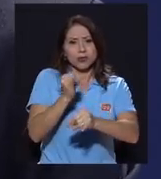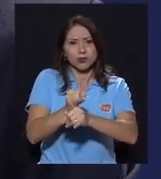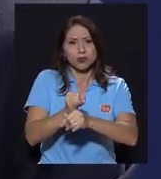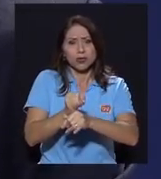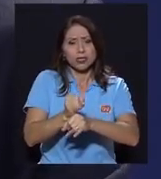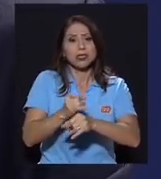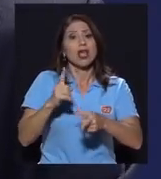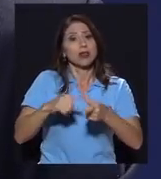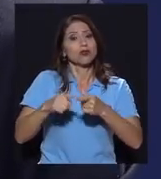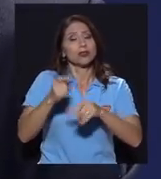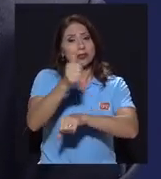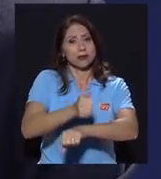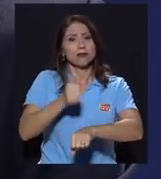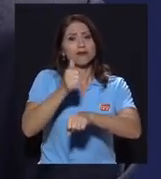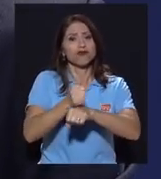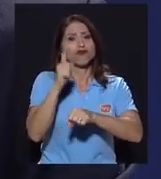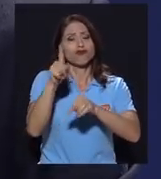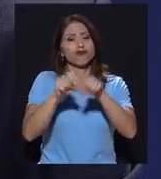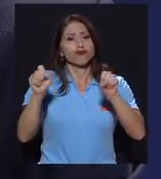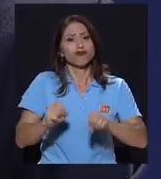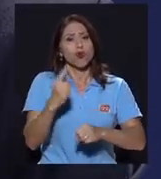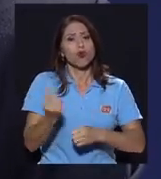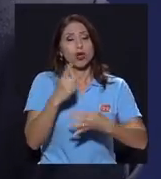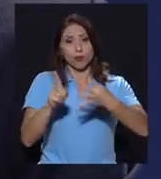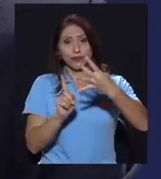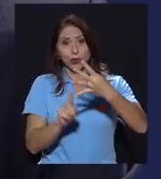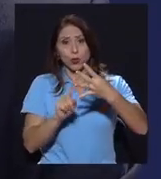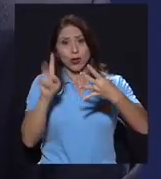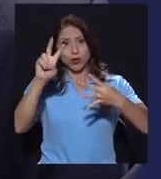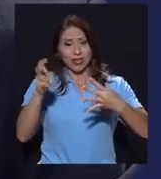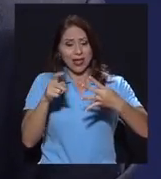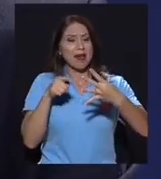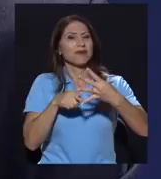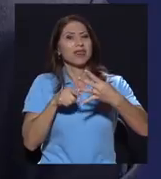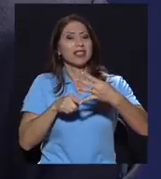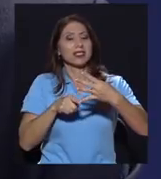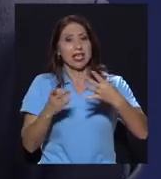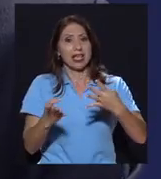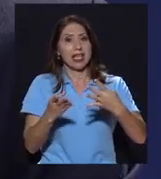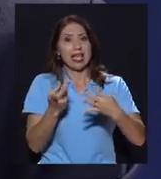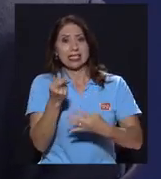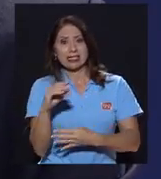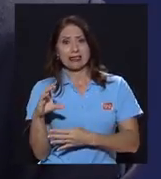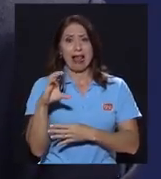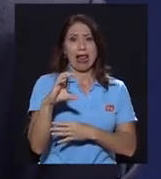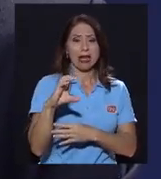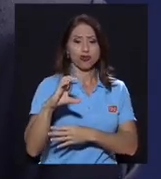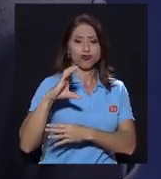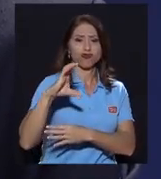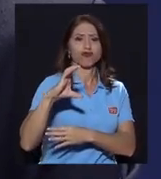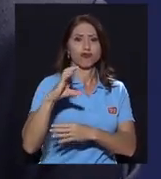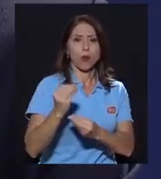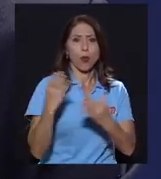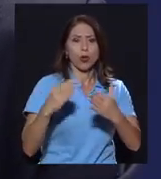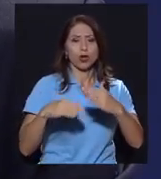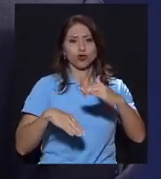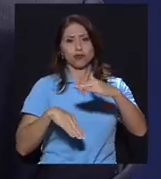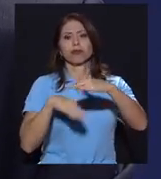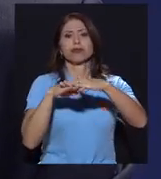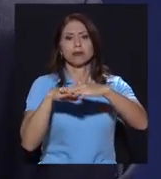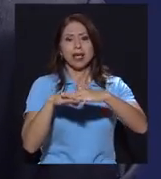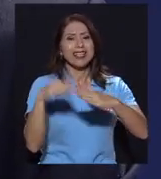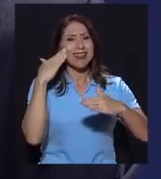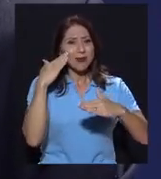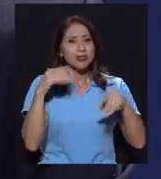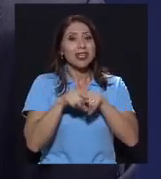estableciendo un régimen único y un cuarto tema tiene que ver con un tope a los altos salarios en el sector público sabemos